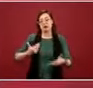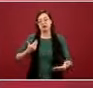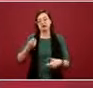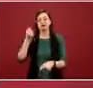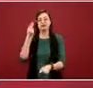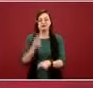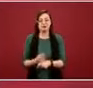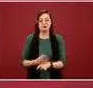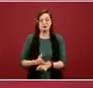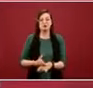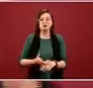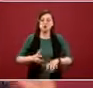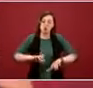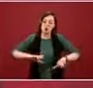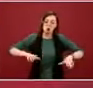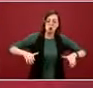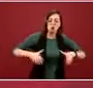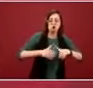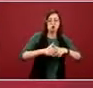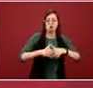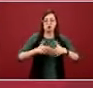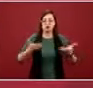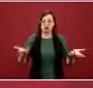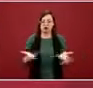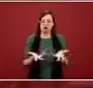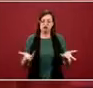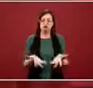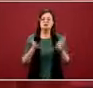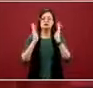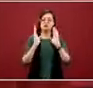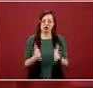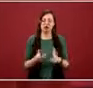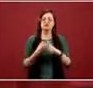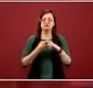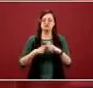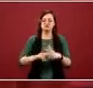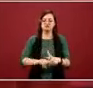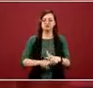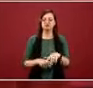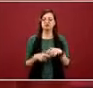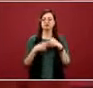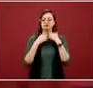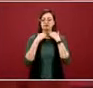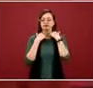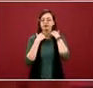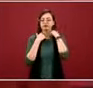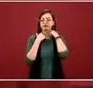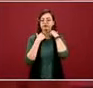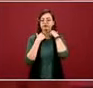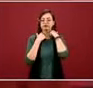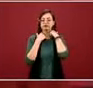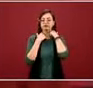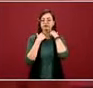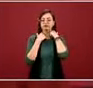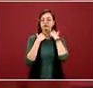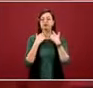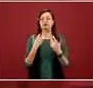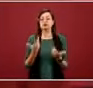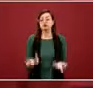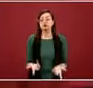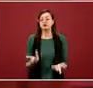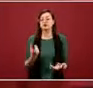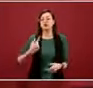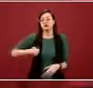mitigación comunitaria masivas que hemos puesto ya en vigor. Entonces, lo que hicimos